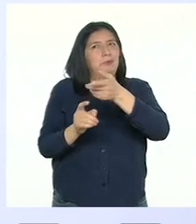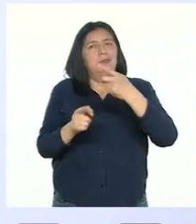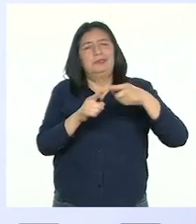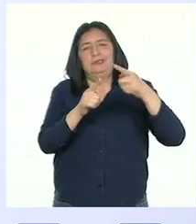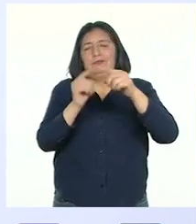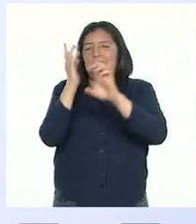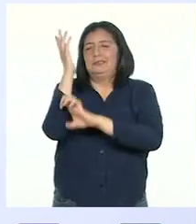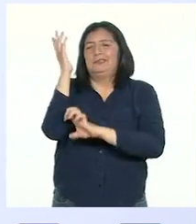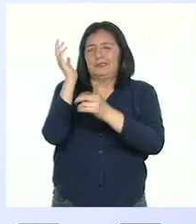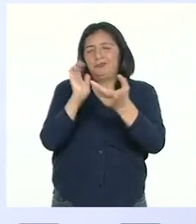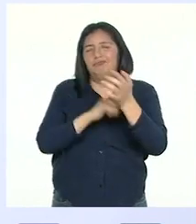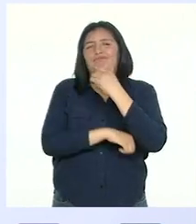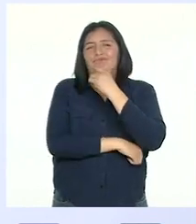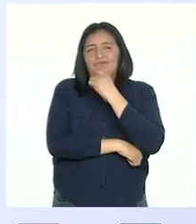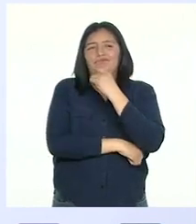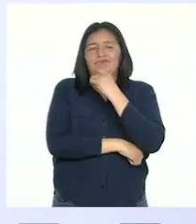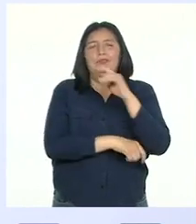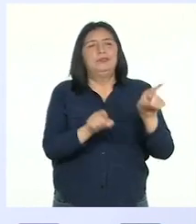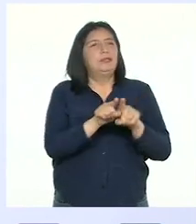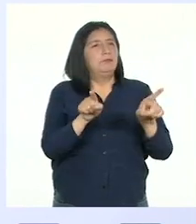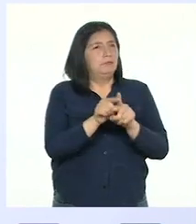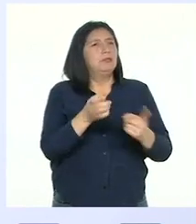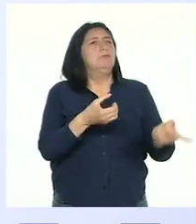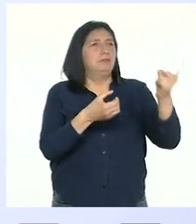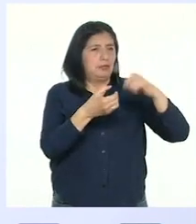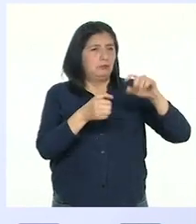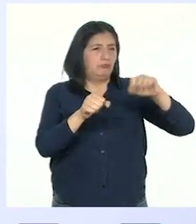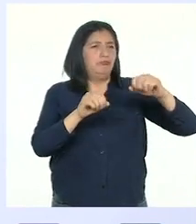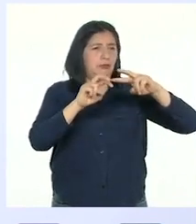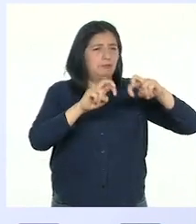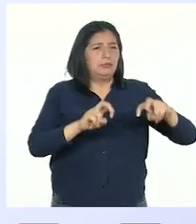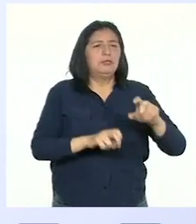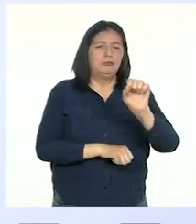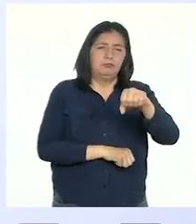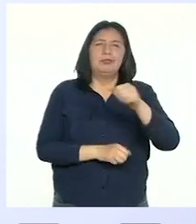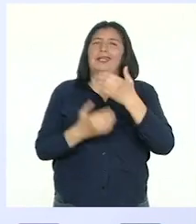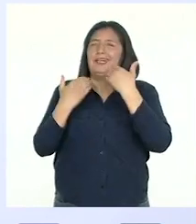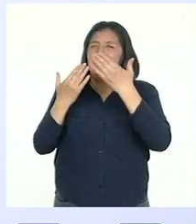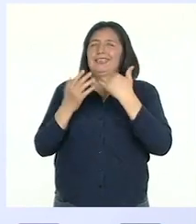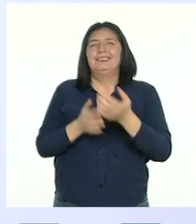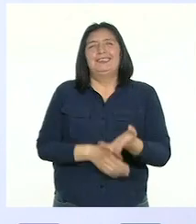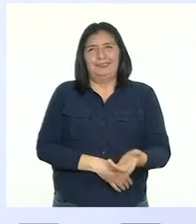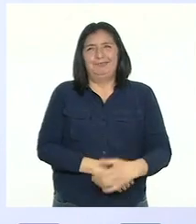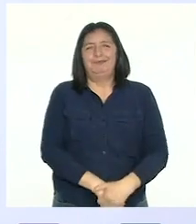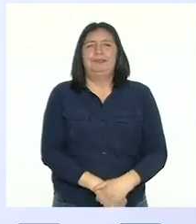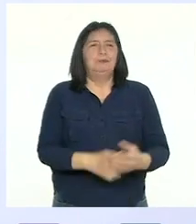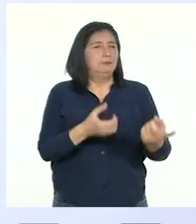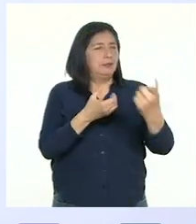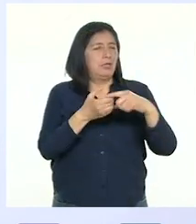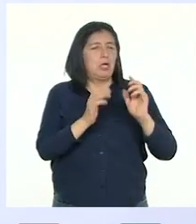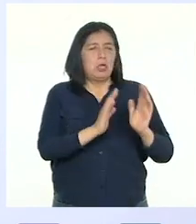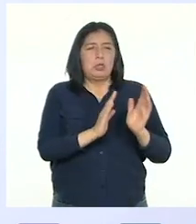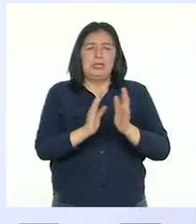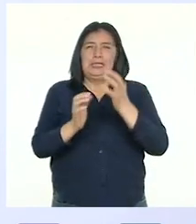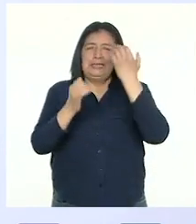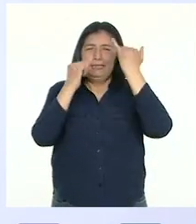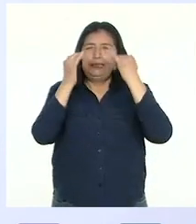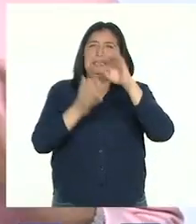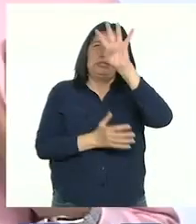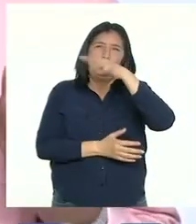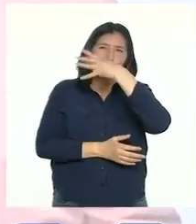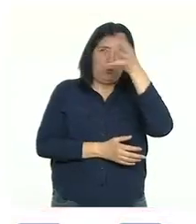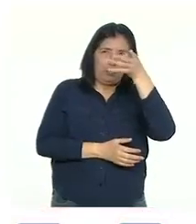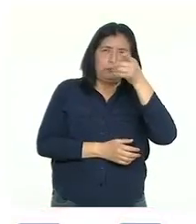diversas estaciones. También será parte de nuestra investigación. Gracias por participar. Ordenaré las ideas en un